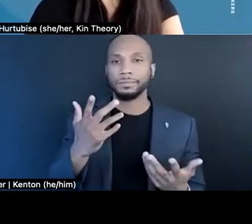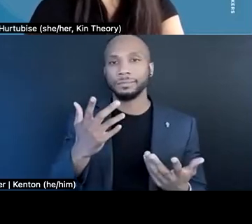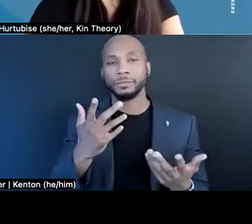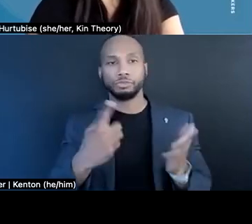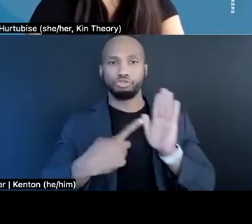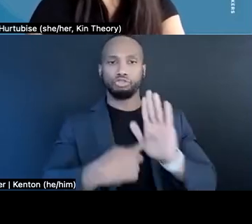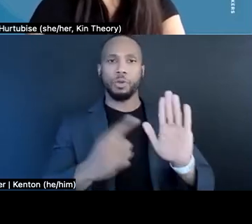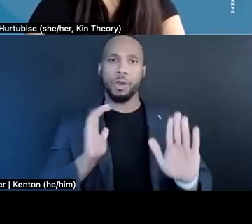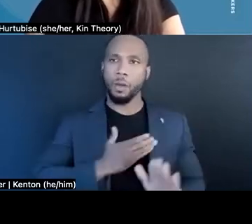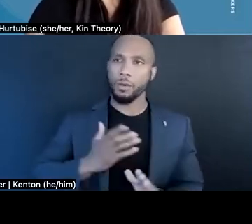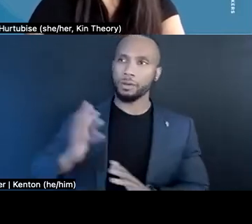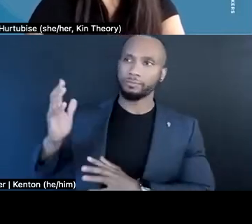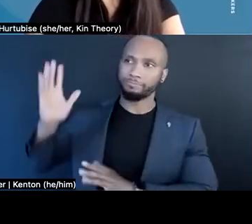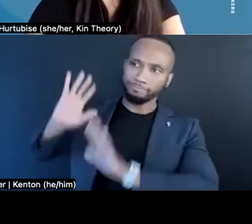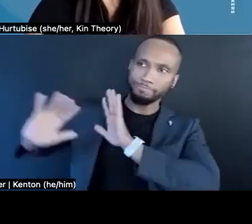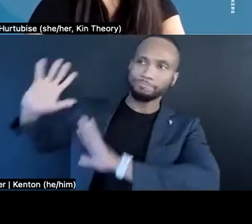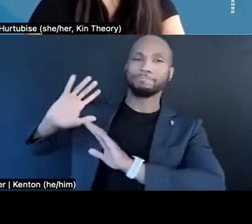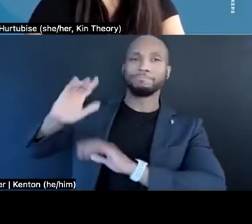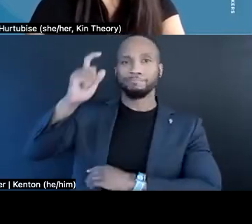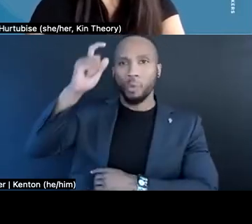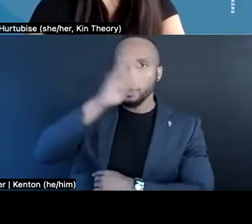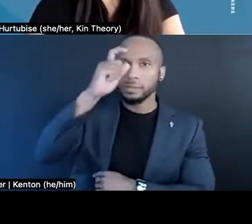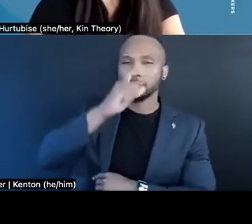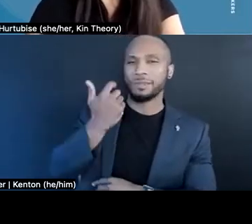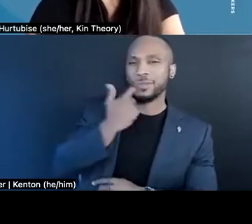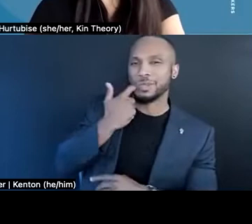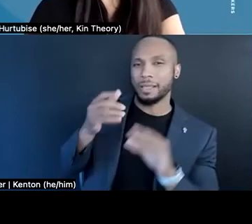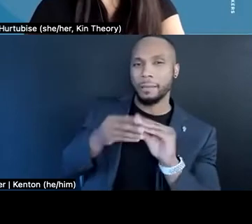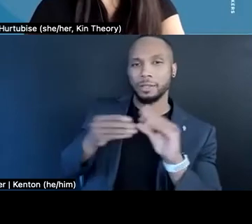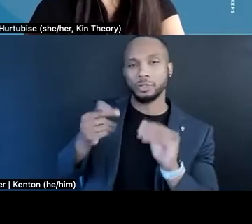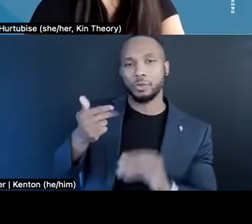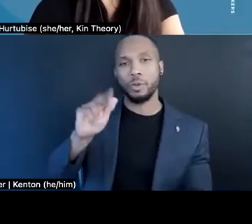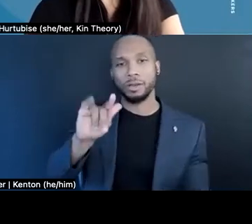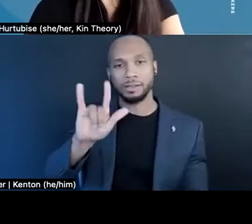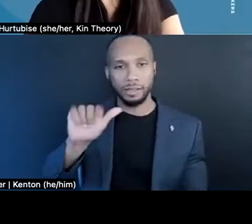sabiduría ancestral de la que habla Graciela, ¿no? O de